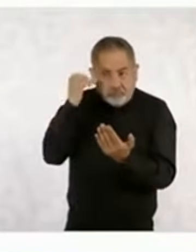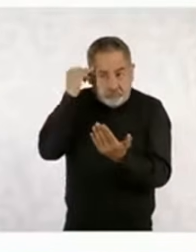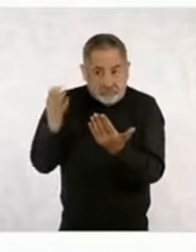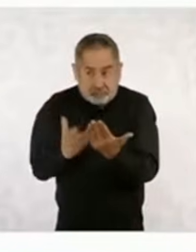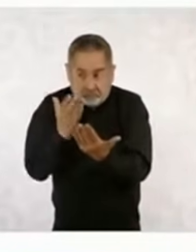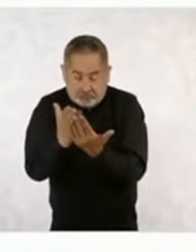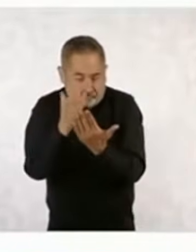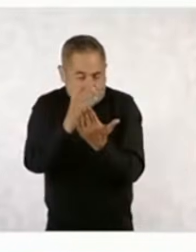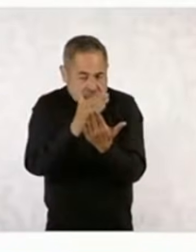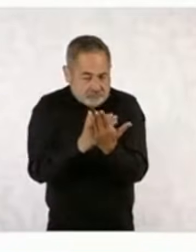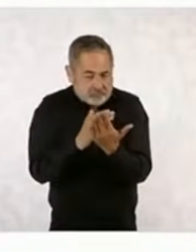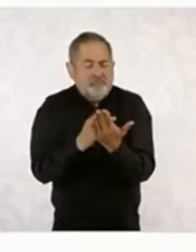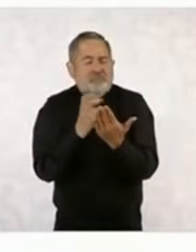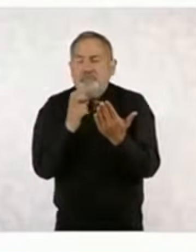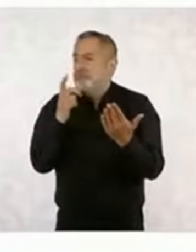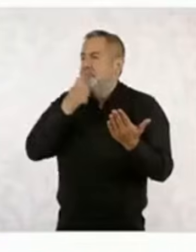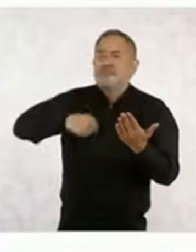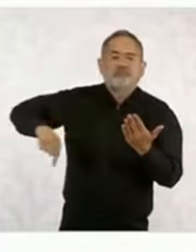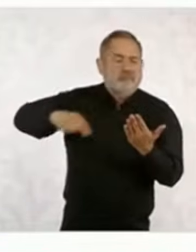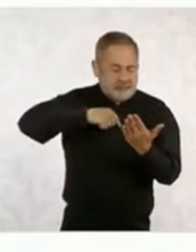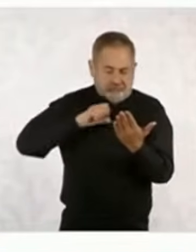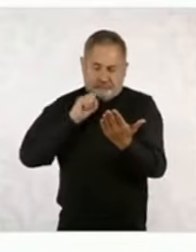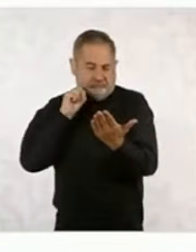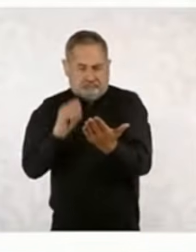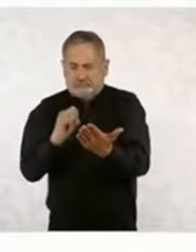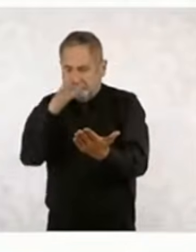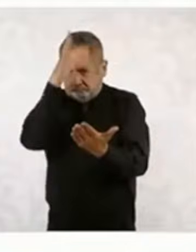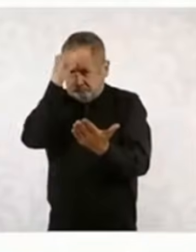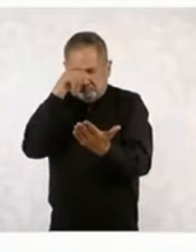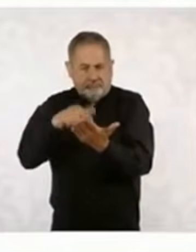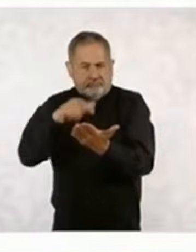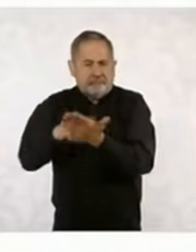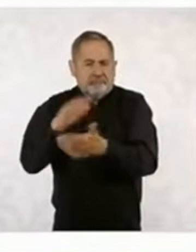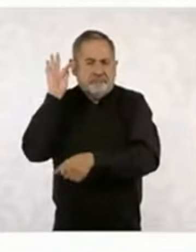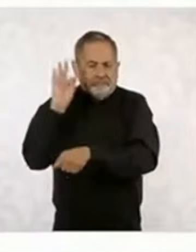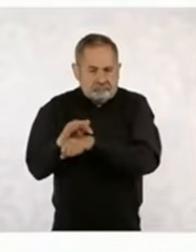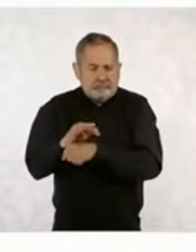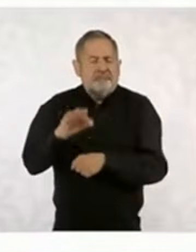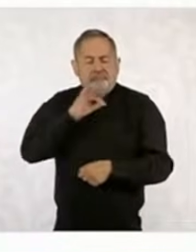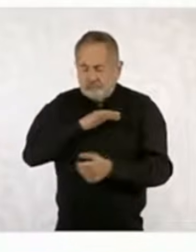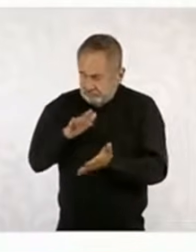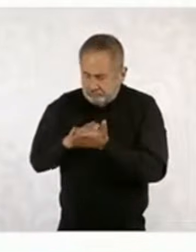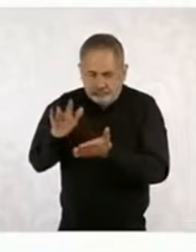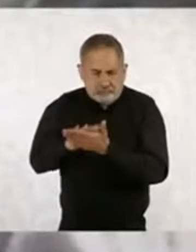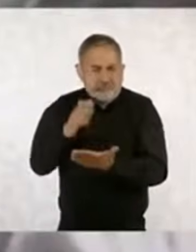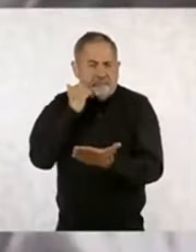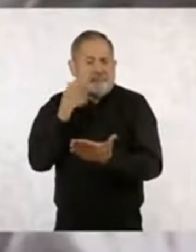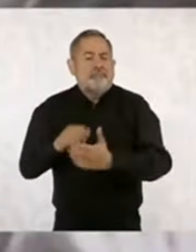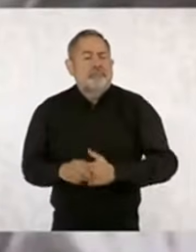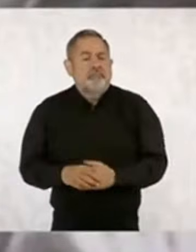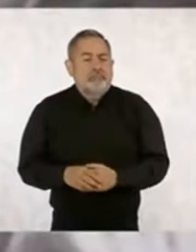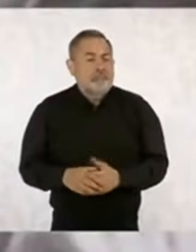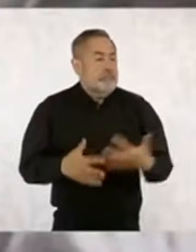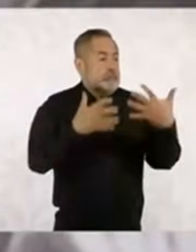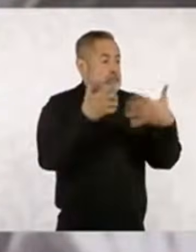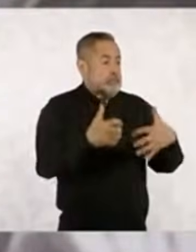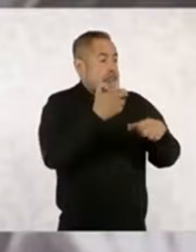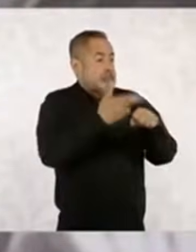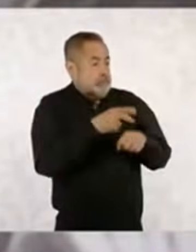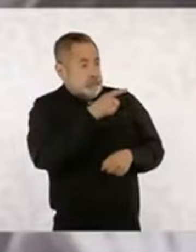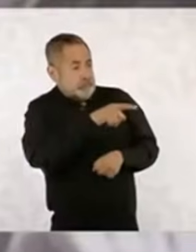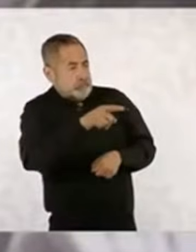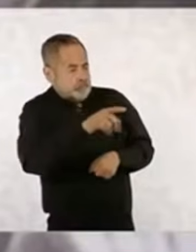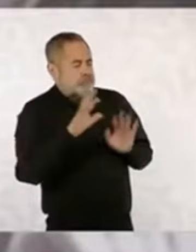la respaldamos, no solo la respaldamos, sino también la defenderemos. Al sector empresarial le reconocemos su